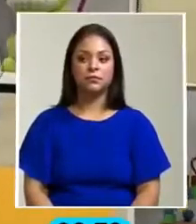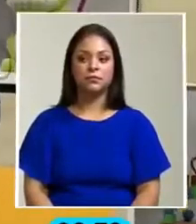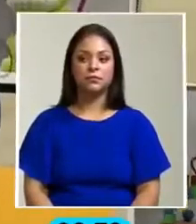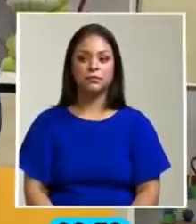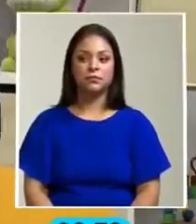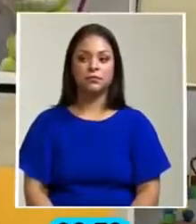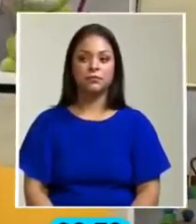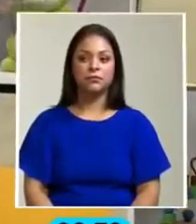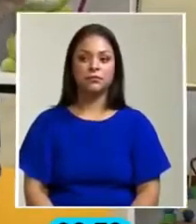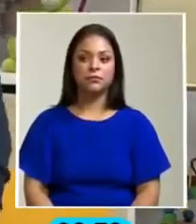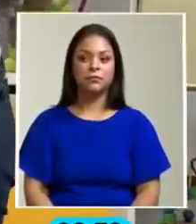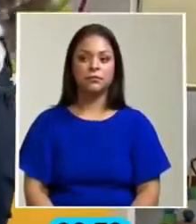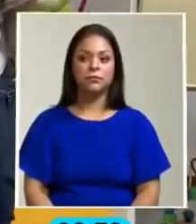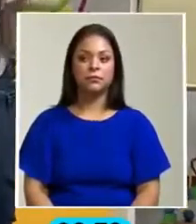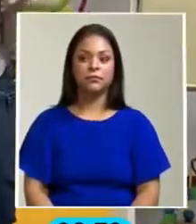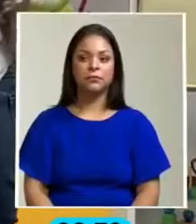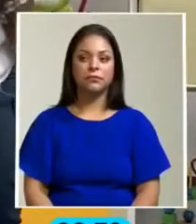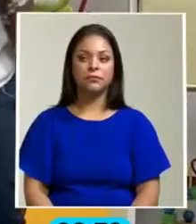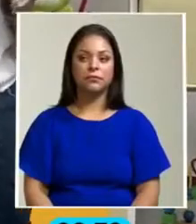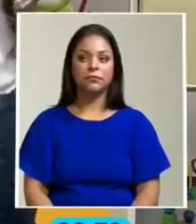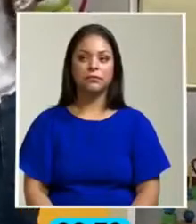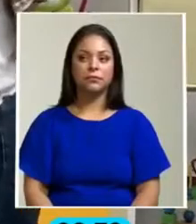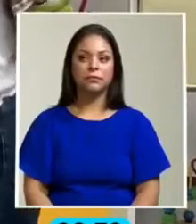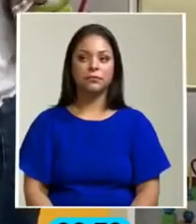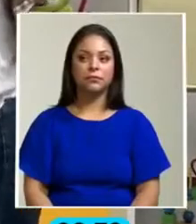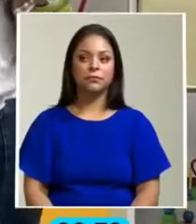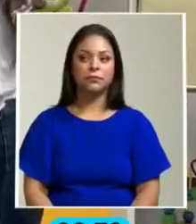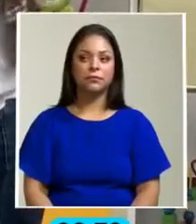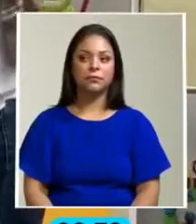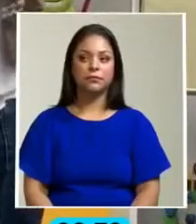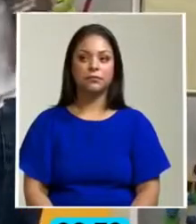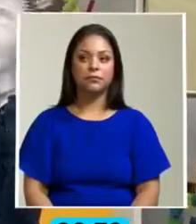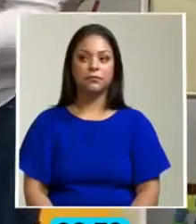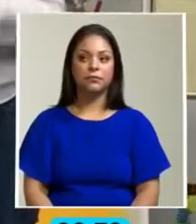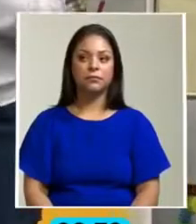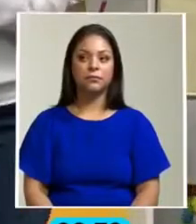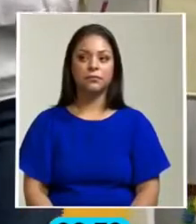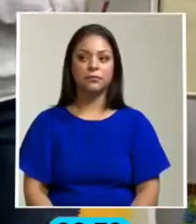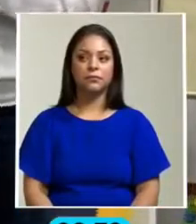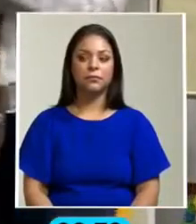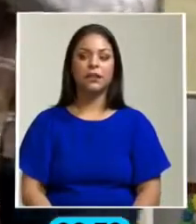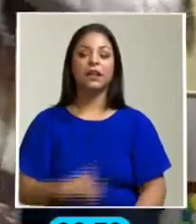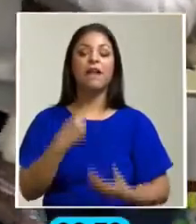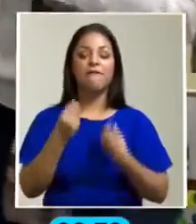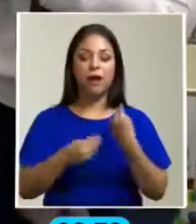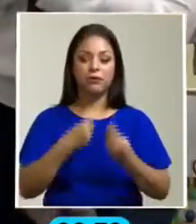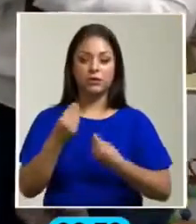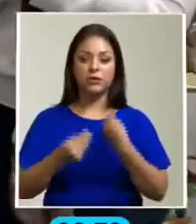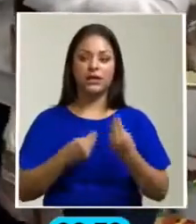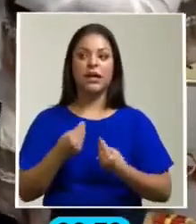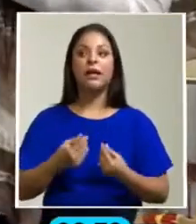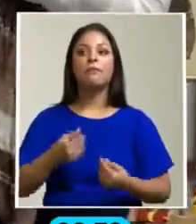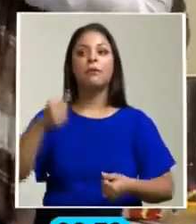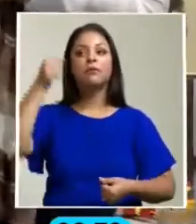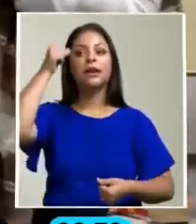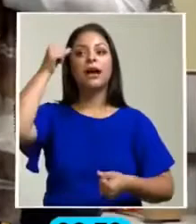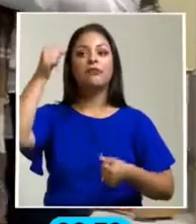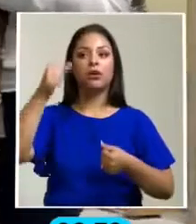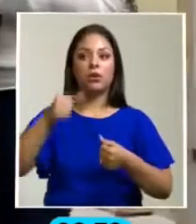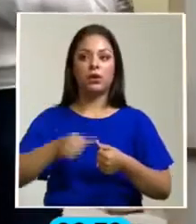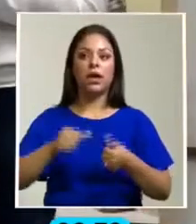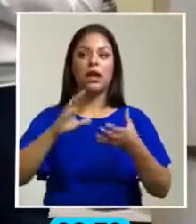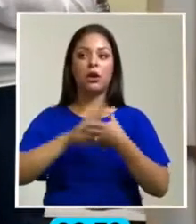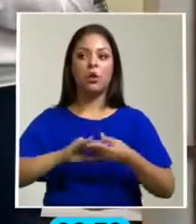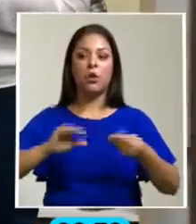Muy bien, Sofi, ¿qué es lo que vamos a hacer? Póngase así, mi amor. ¿Qué es lo que vamos a hacer? Vamos a recordar el cuento que la niña Carla Siles